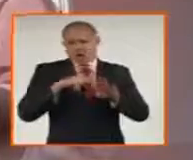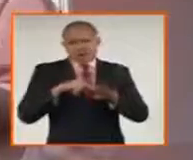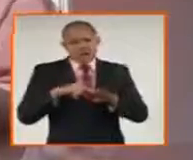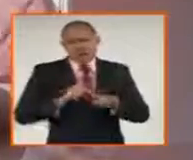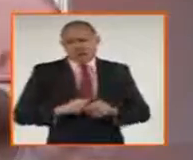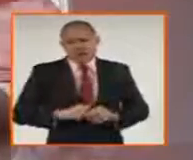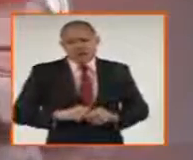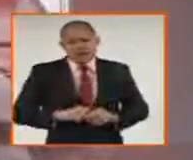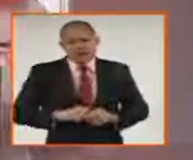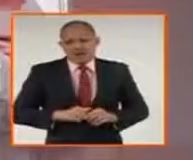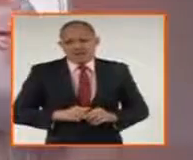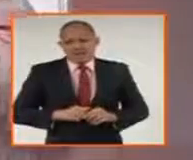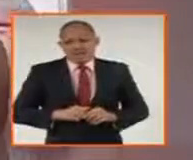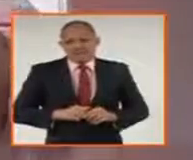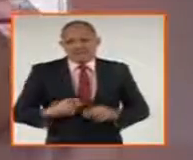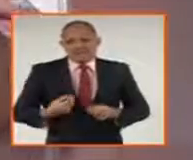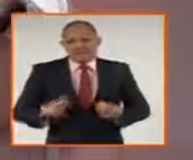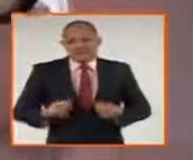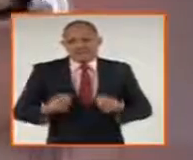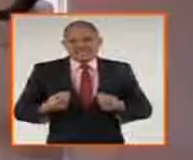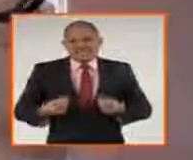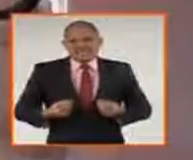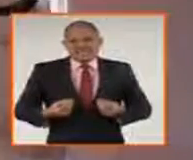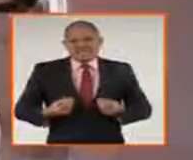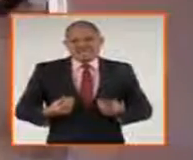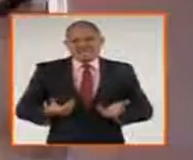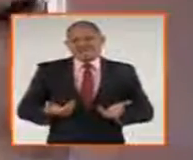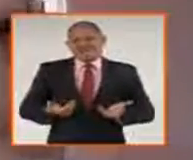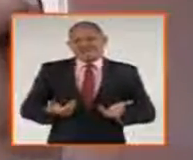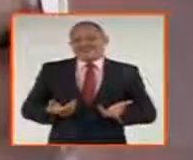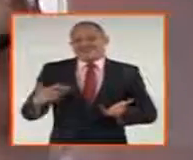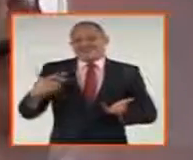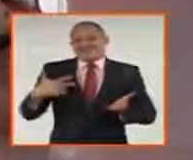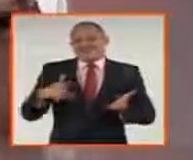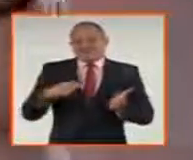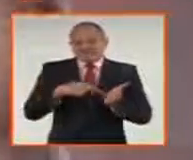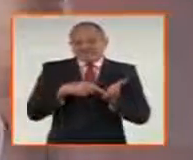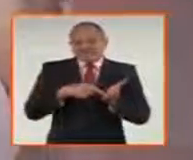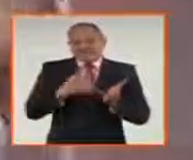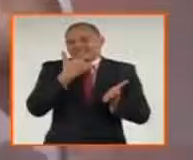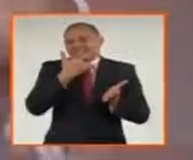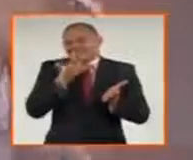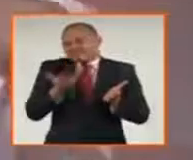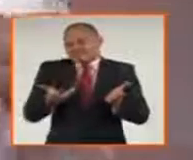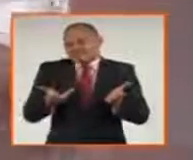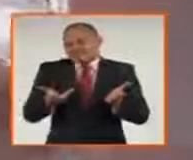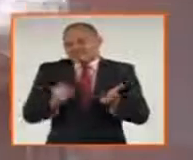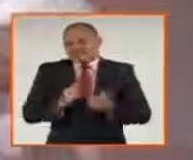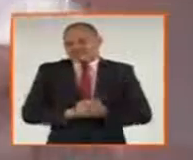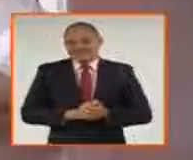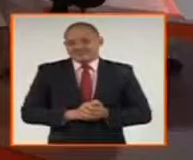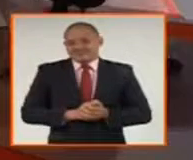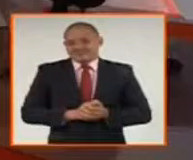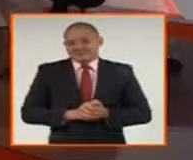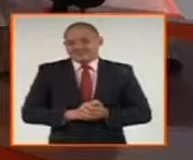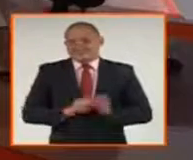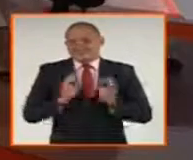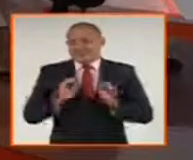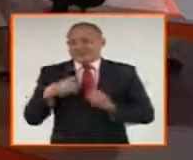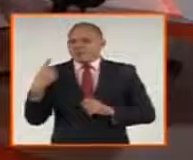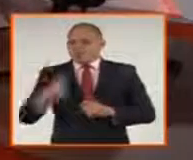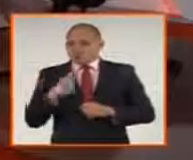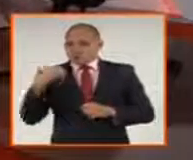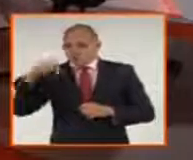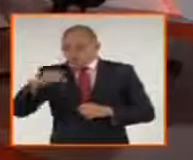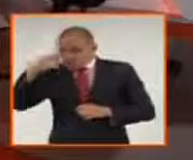tratar de diferenciarlos, cayeron en la injusticia de no concederle determinados derechos. Entonces, es decir, que ustedes también vieron lo que